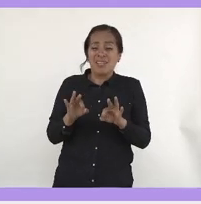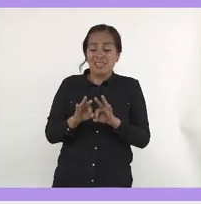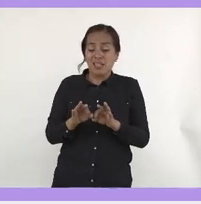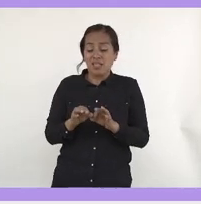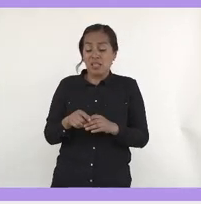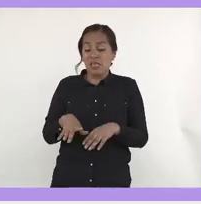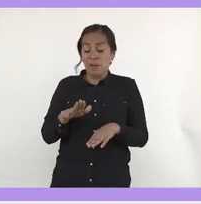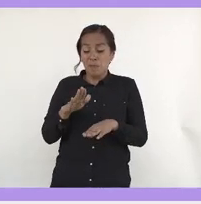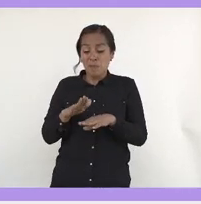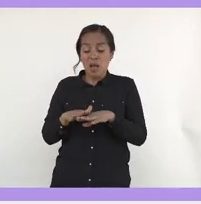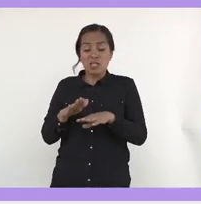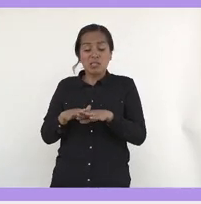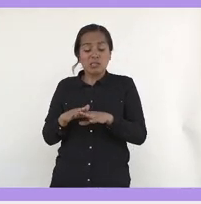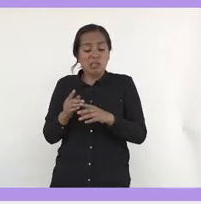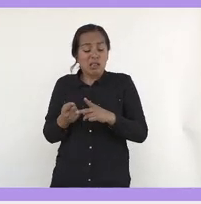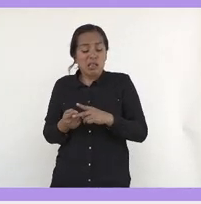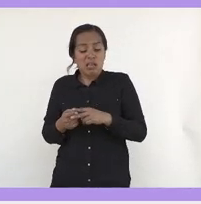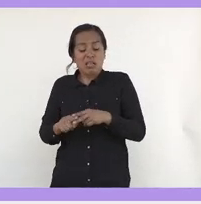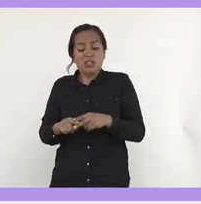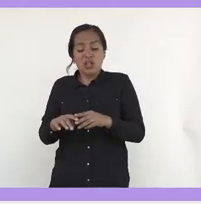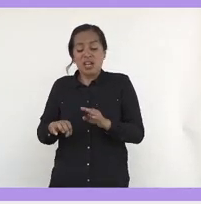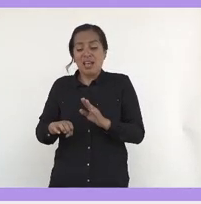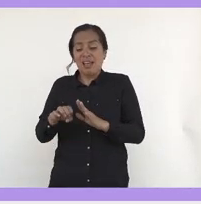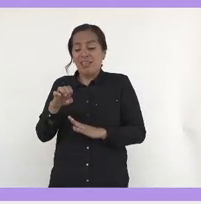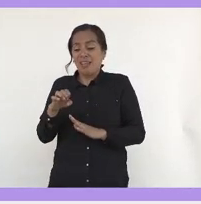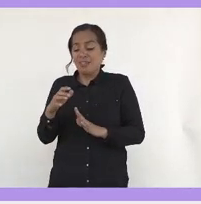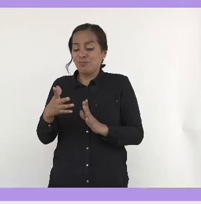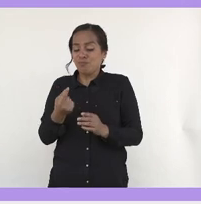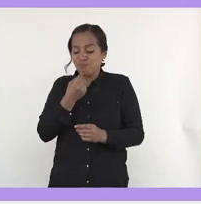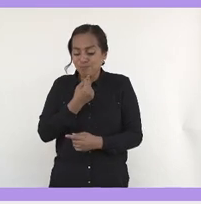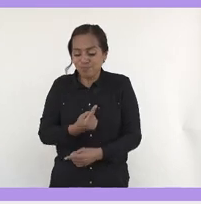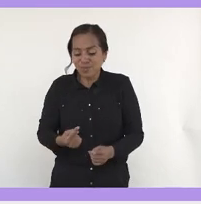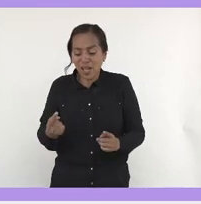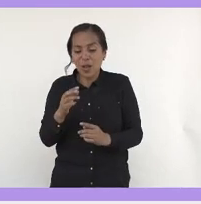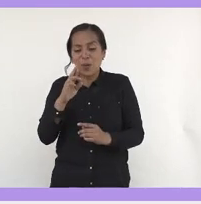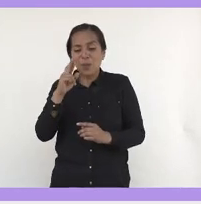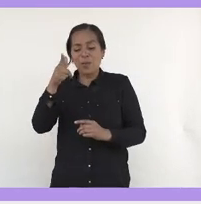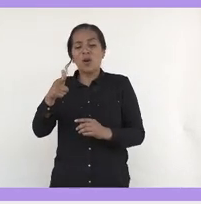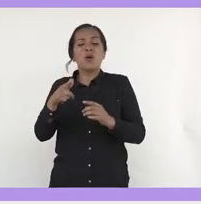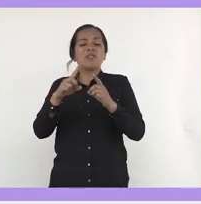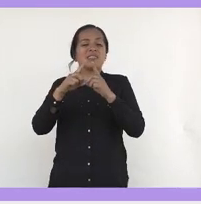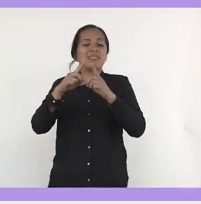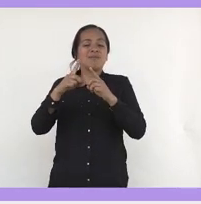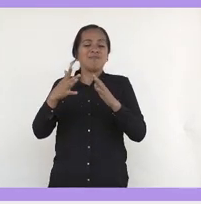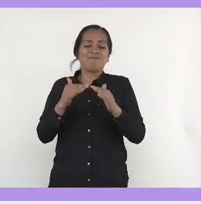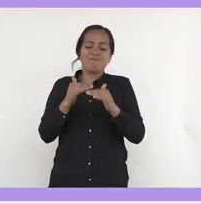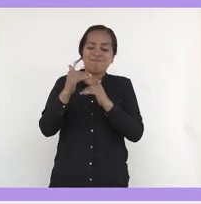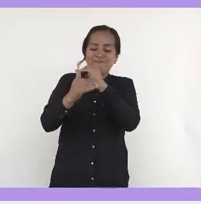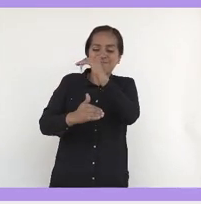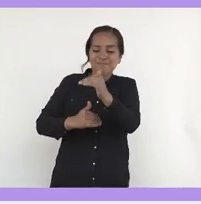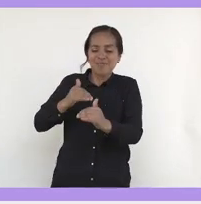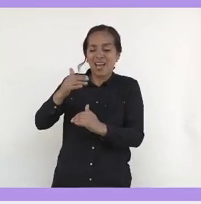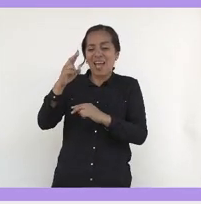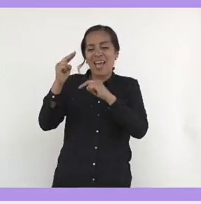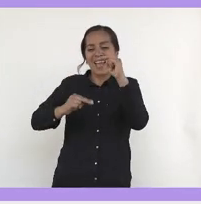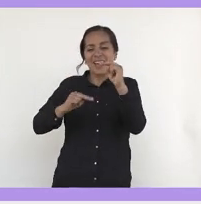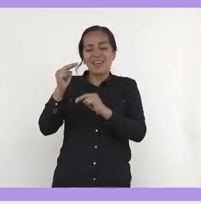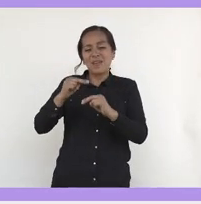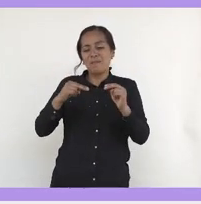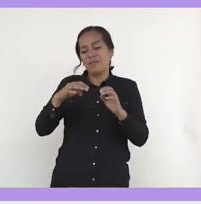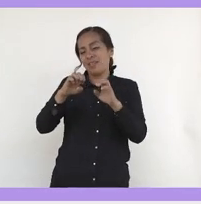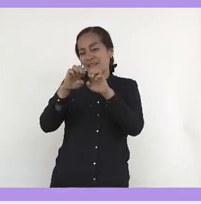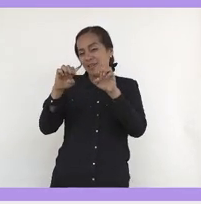ofrezcamos esas oportunidades mejor desarrolladas van a llegar a nivel de selección y vamos a poder competir